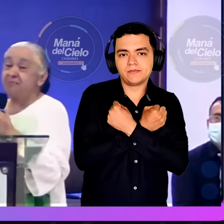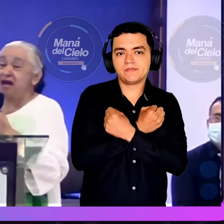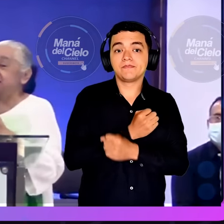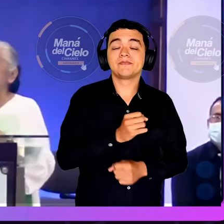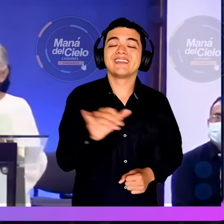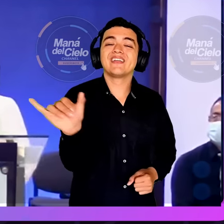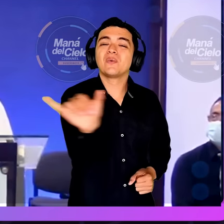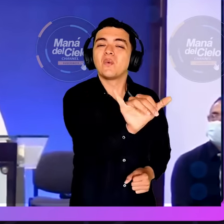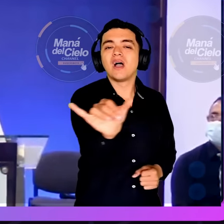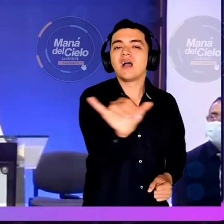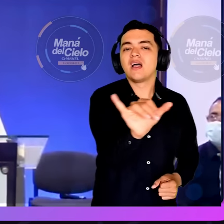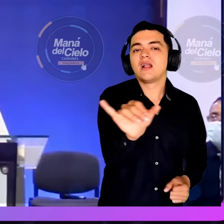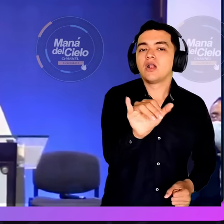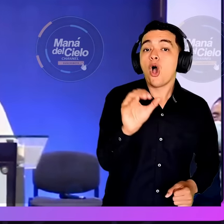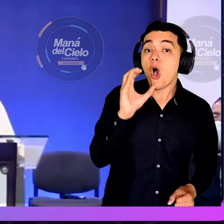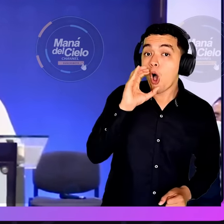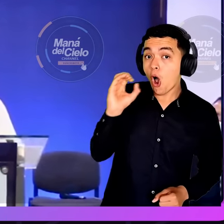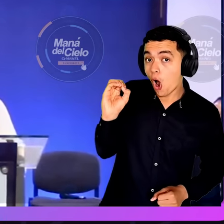se entrega a amar,